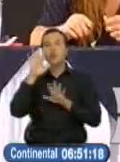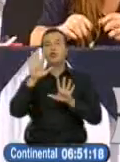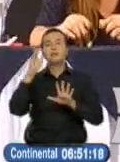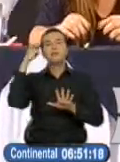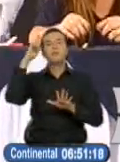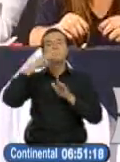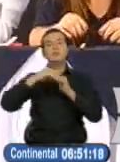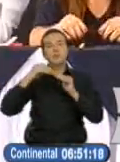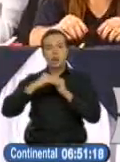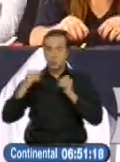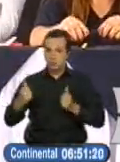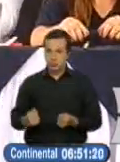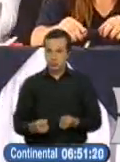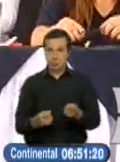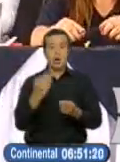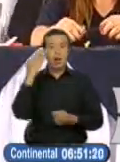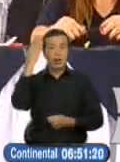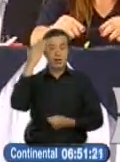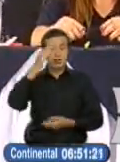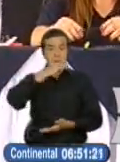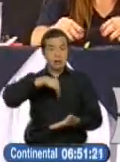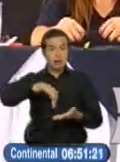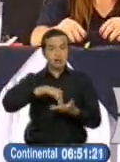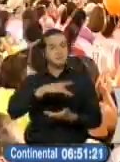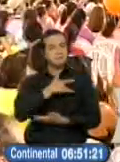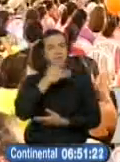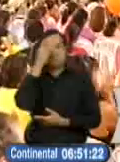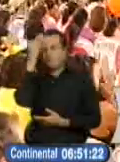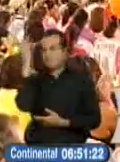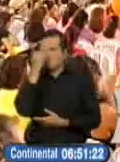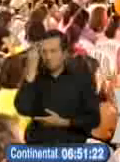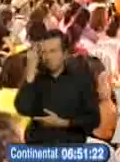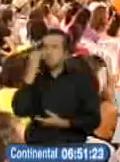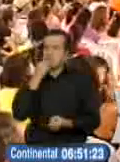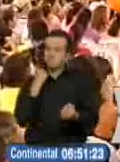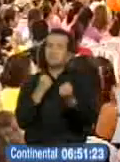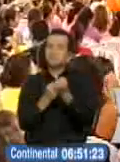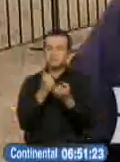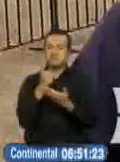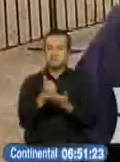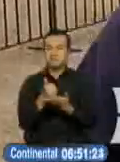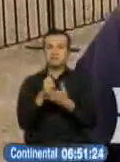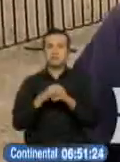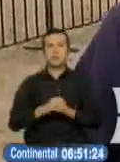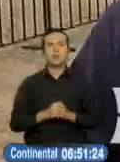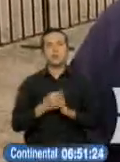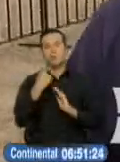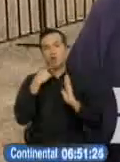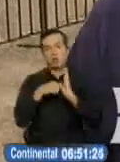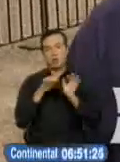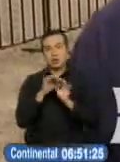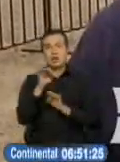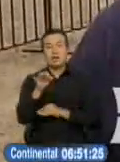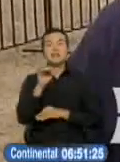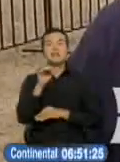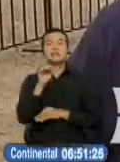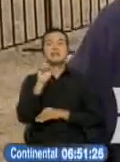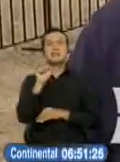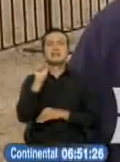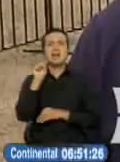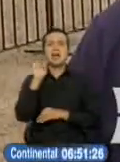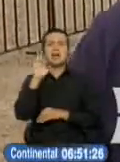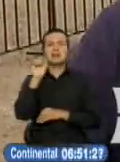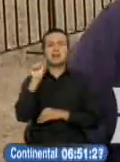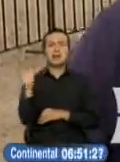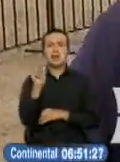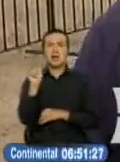de dólares. Más alcaldes manabitas mostraron su decisión de colaborar con este proyecto social. En el caso del Cantón Santana, estamos ya dotando los